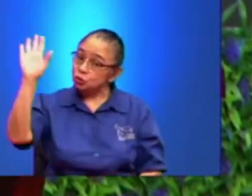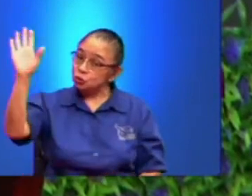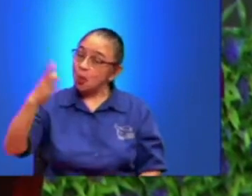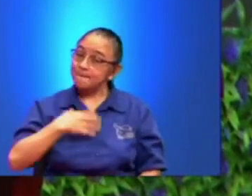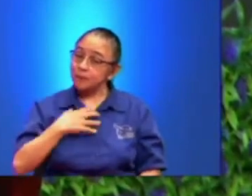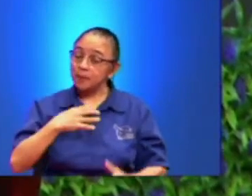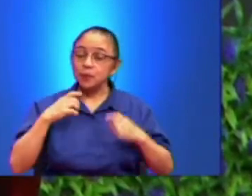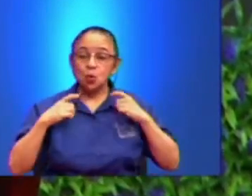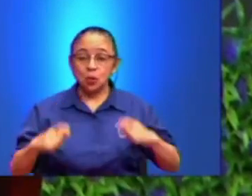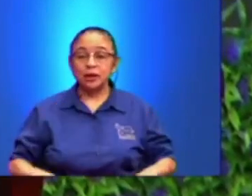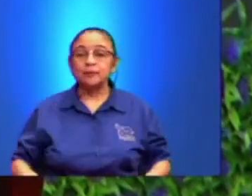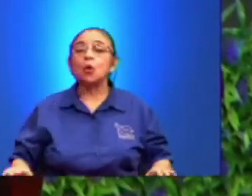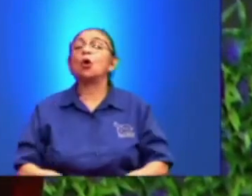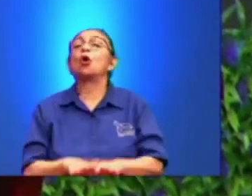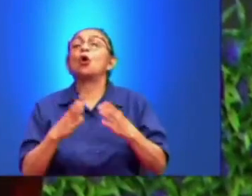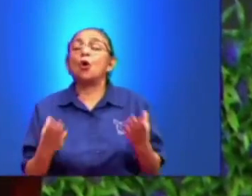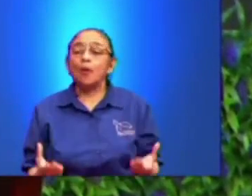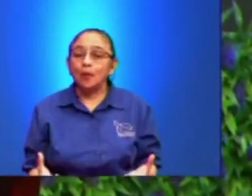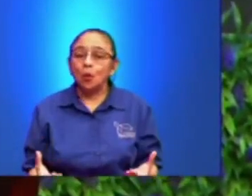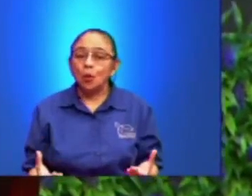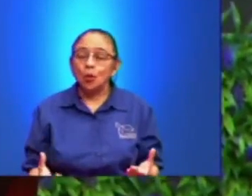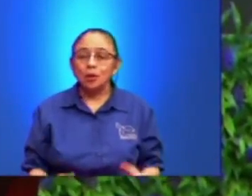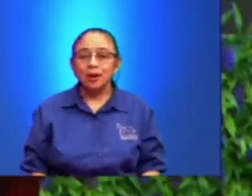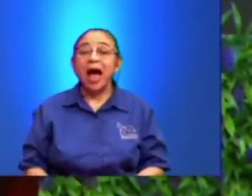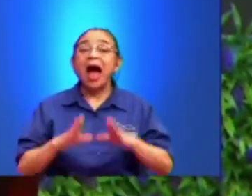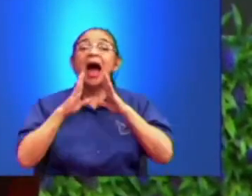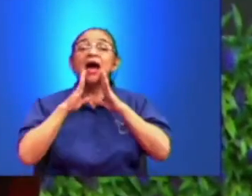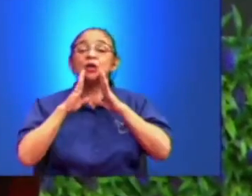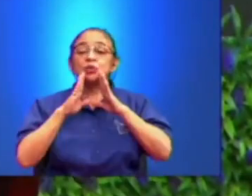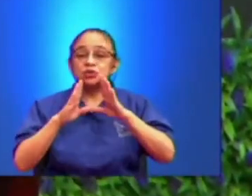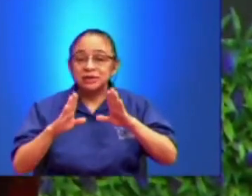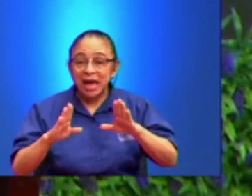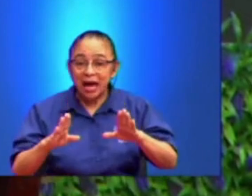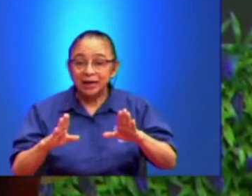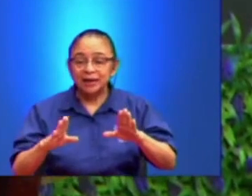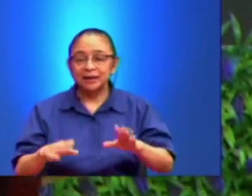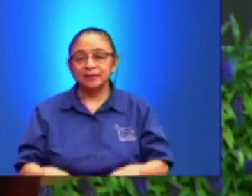promulgar divulgar a anunciar